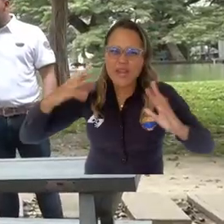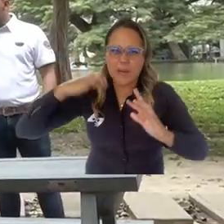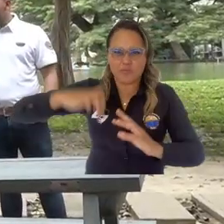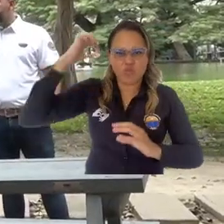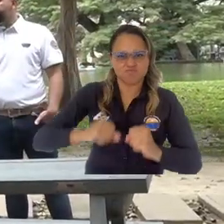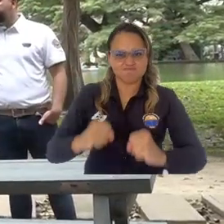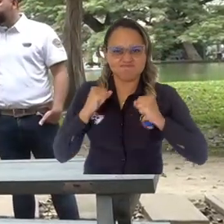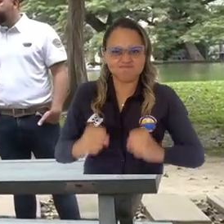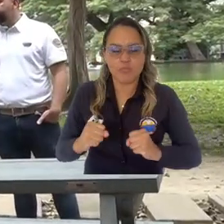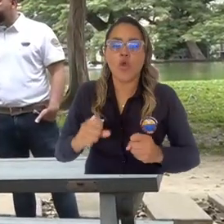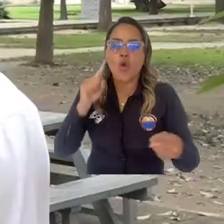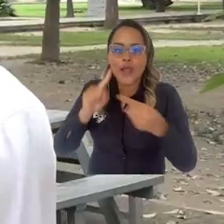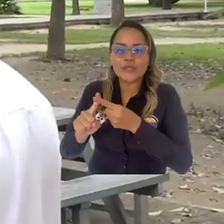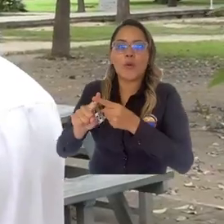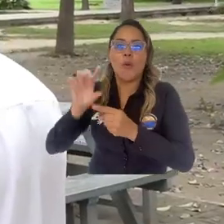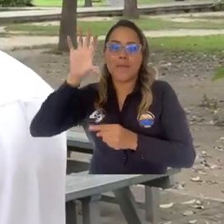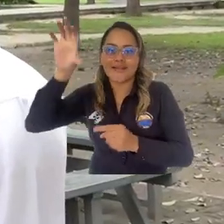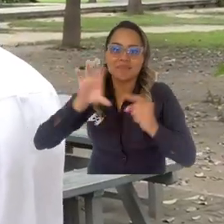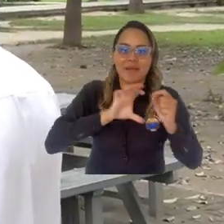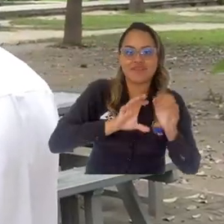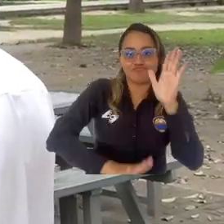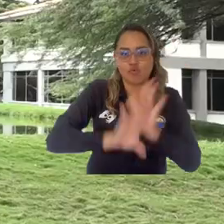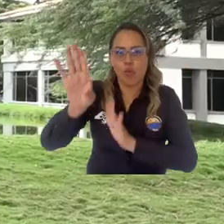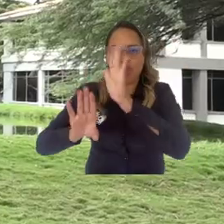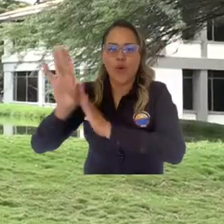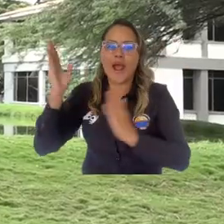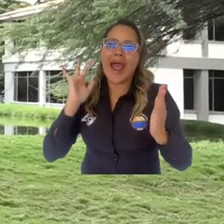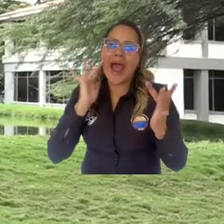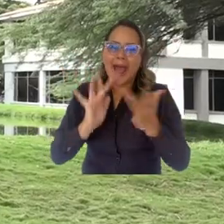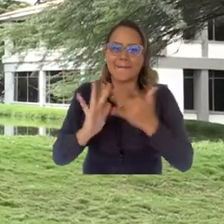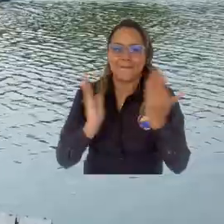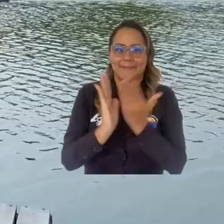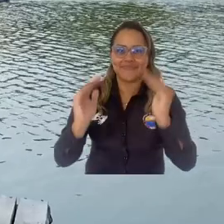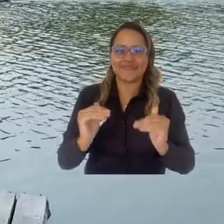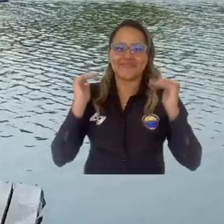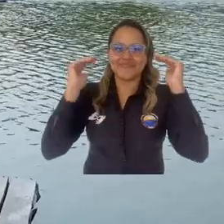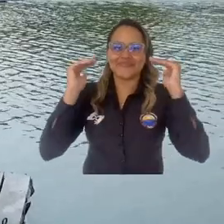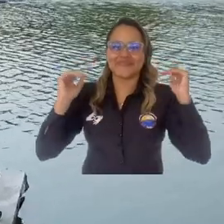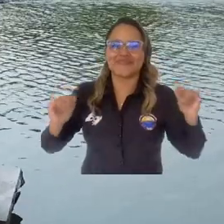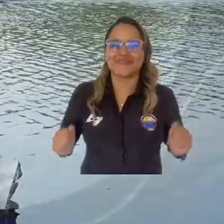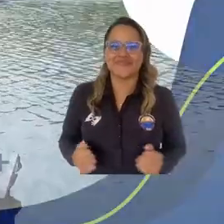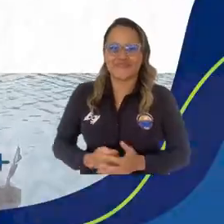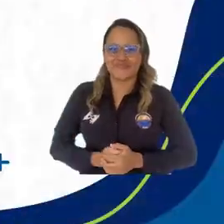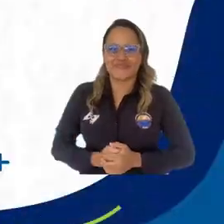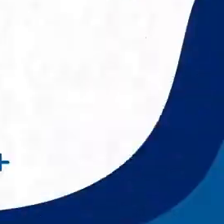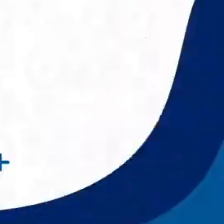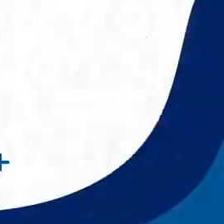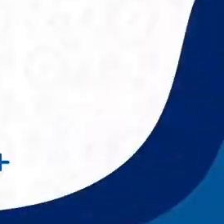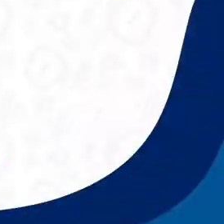la investigación y contribuir al desarrollo de ambos países desde el rol de la educación superior.